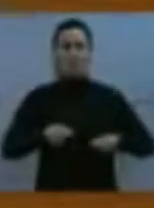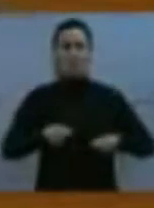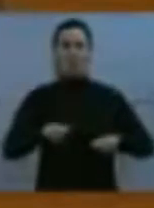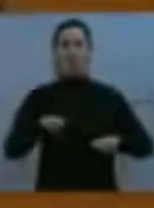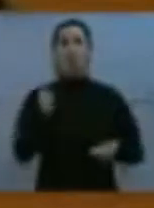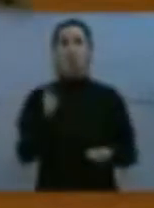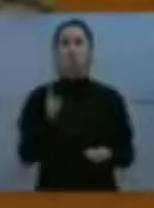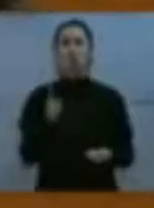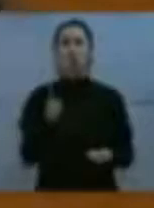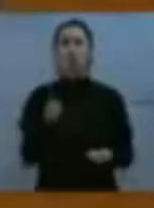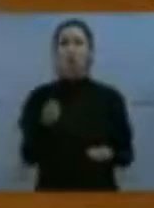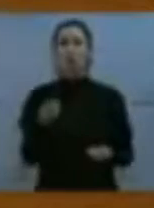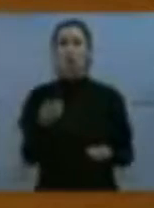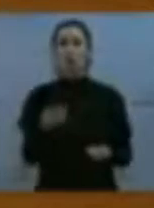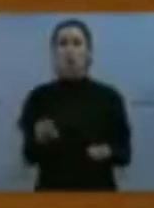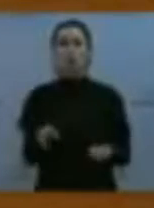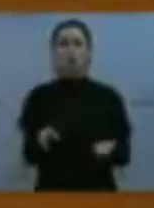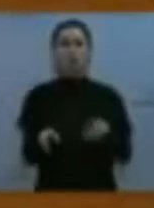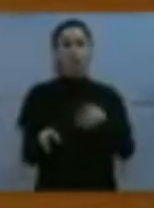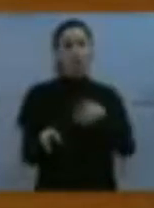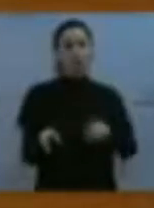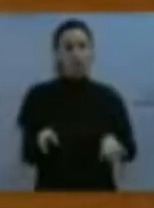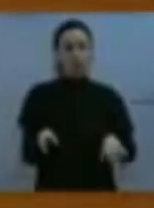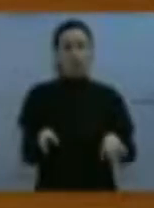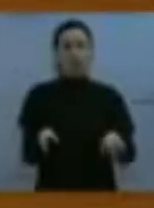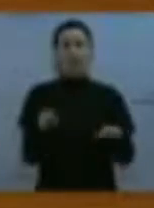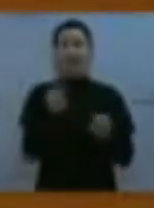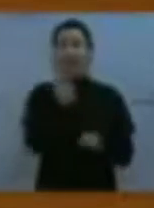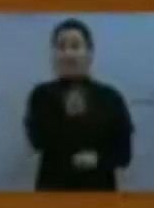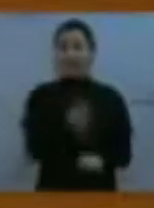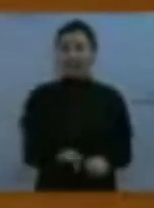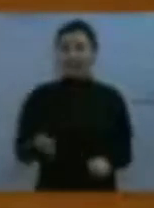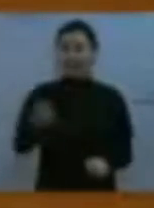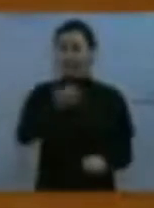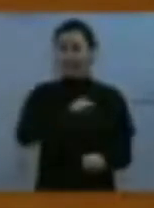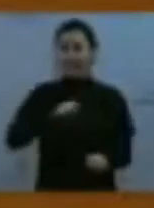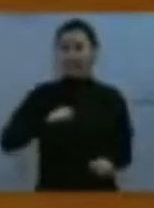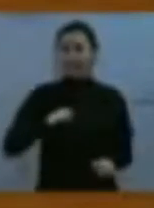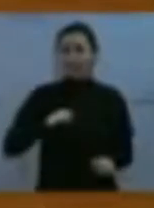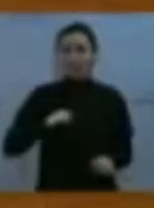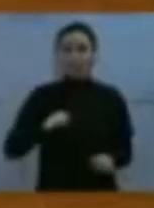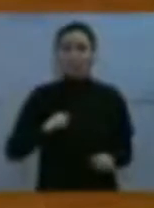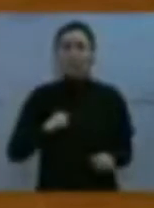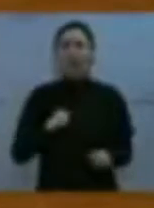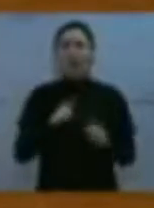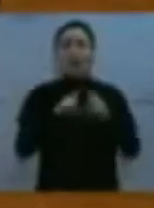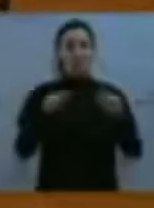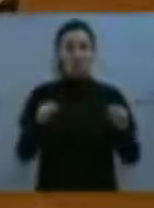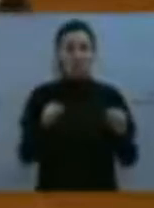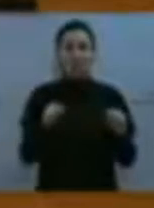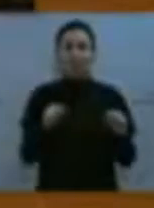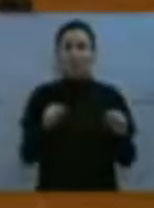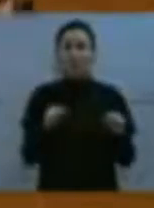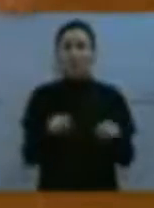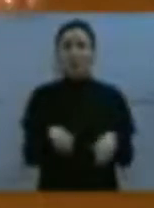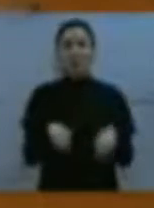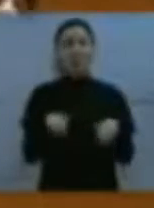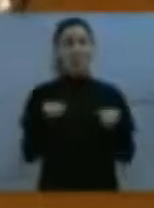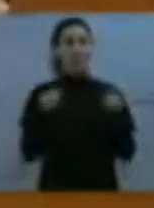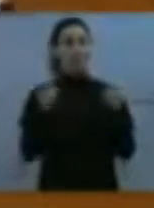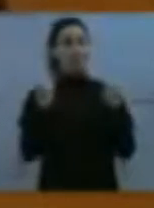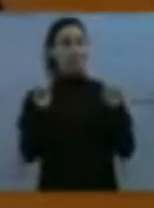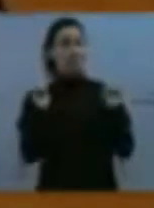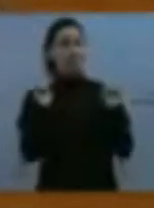demás comunidades autónomas, desde luego, y también la nuestra, la asturiana, se queda rezagada viendo cómo el